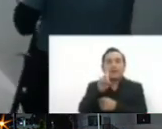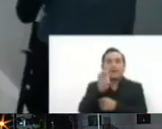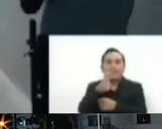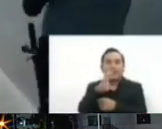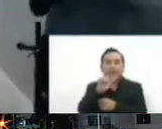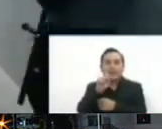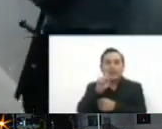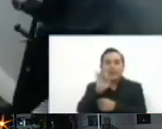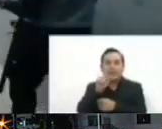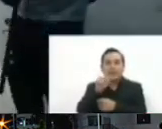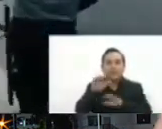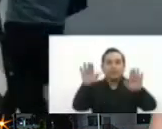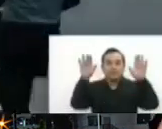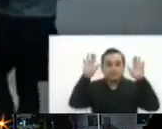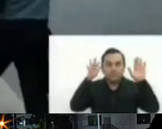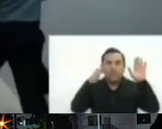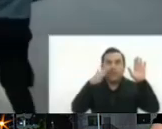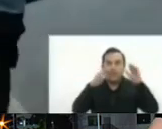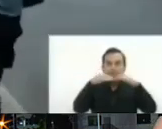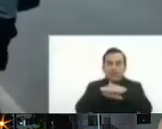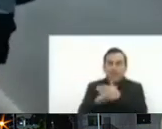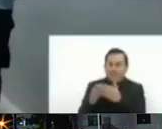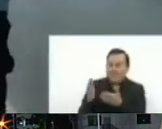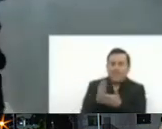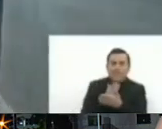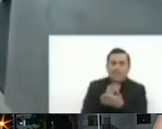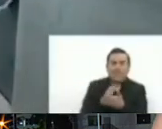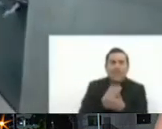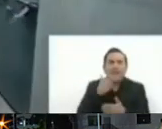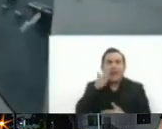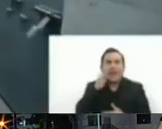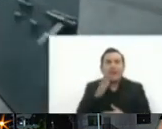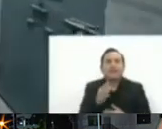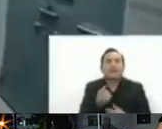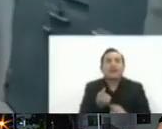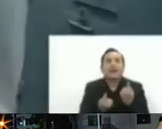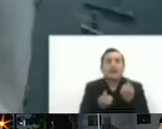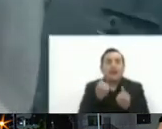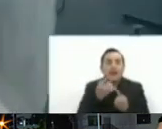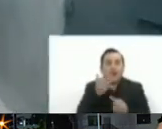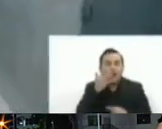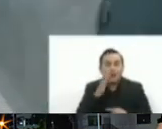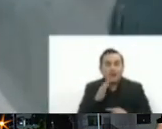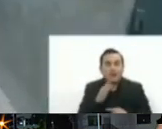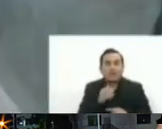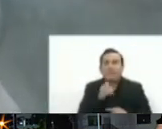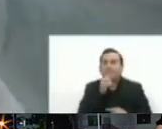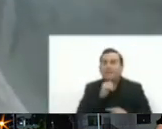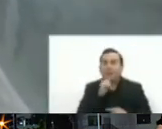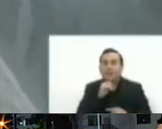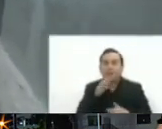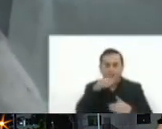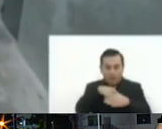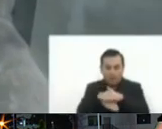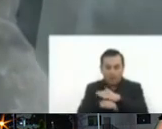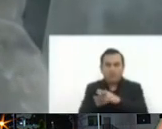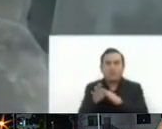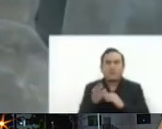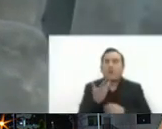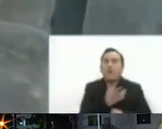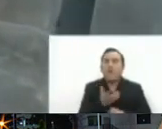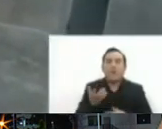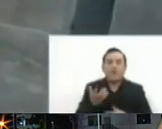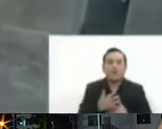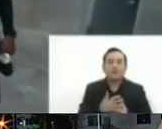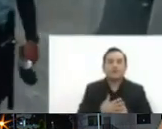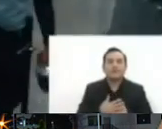sala. Oigan, es que hasta a mí se me eriza la piel, ¿sabe? Ni modo, les llegó la hora de todo lo malo que le hicieron al país. Así